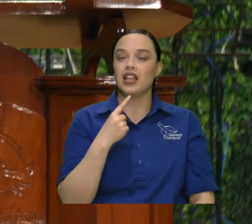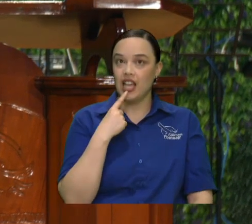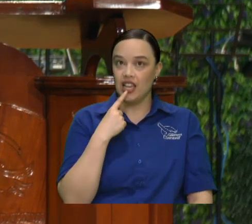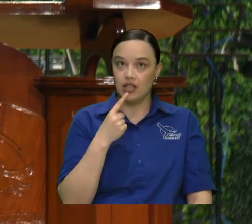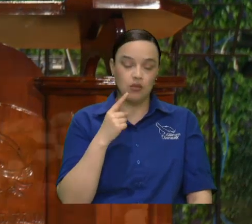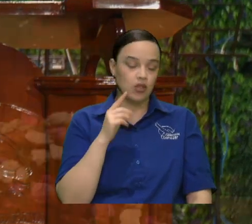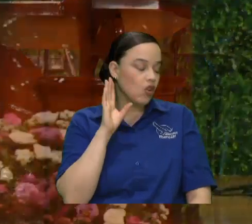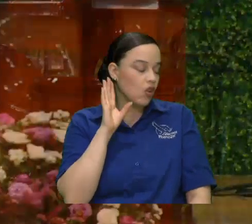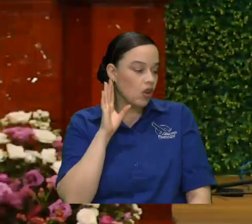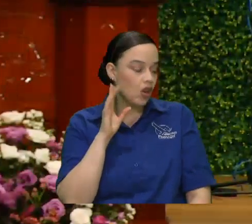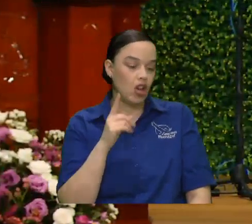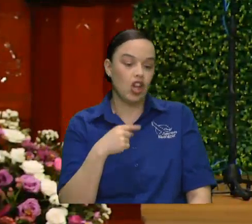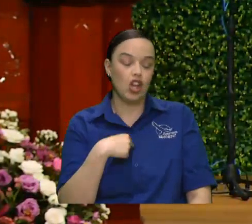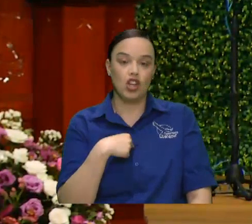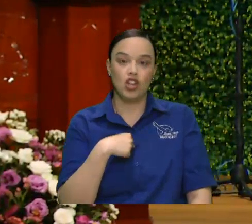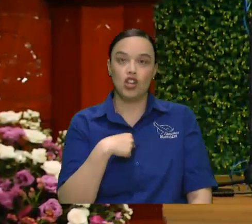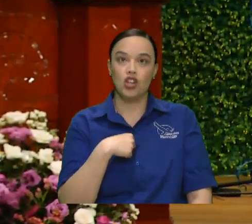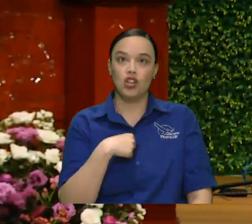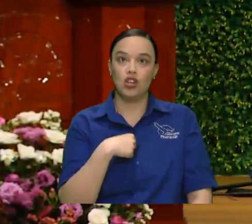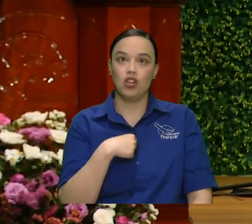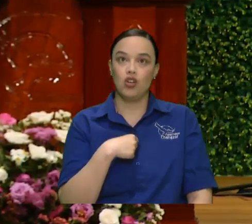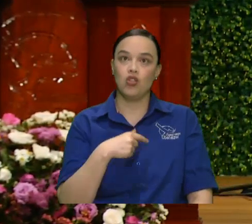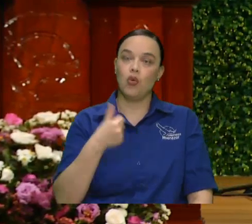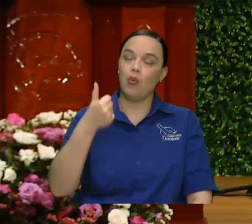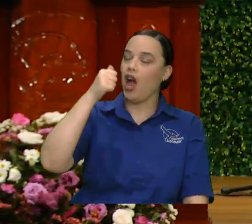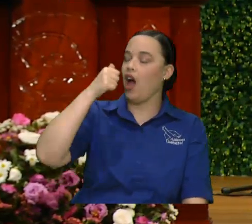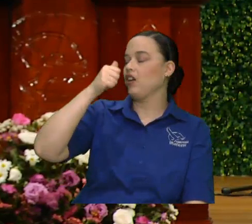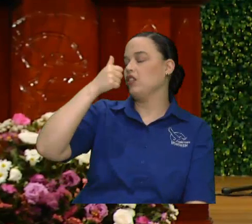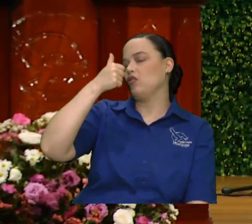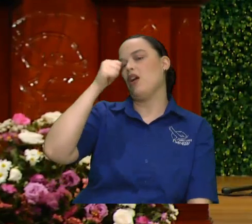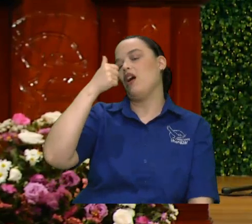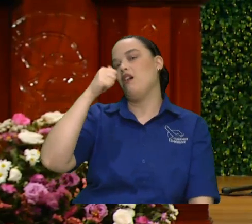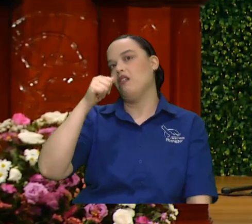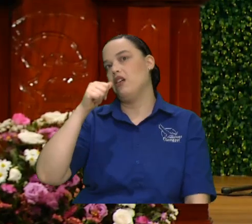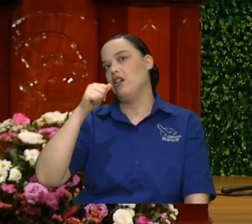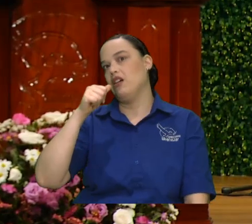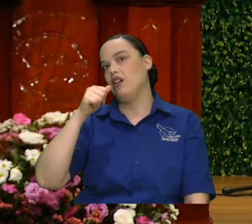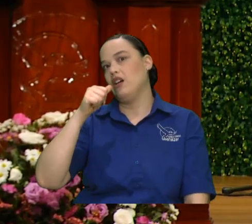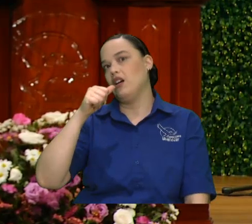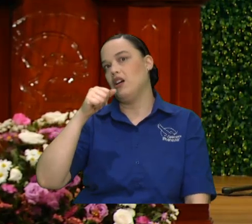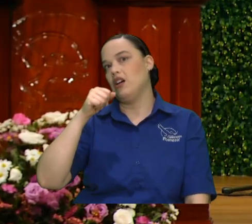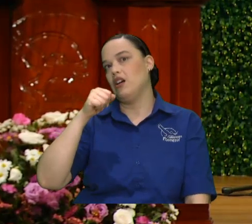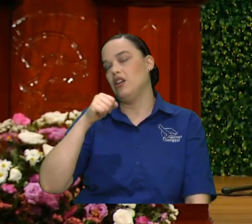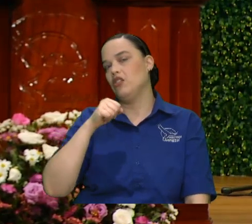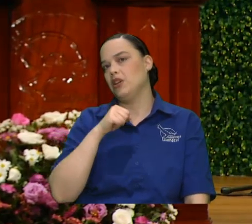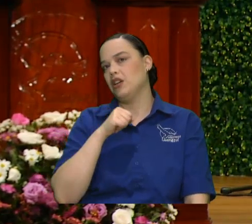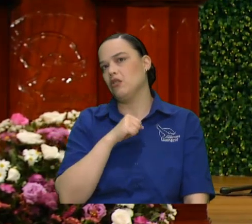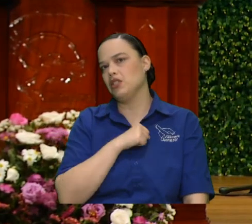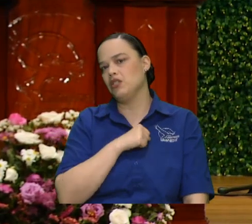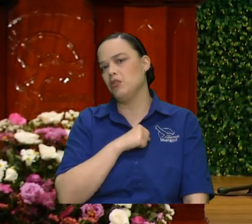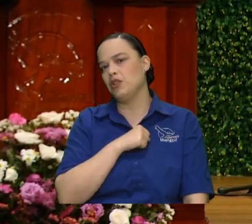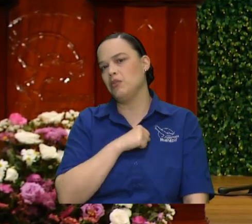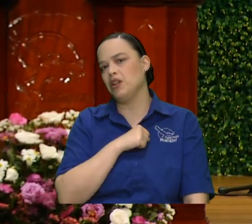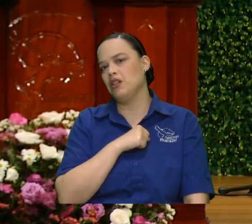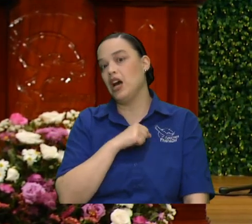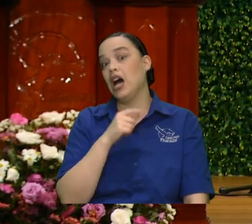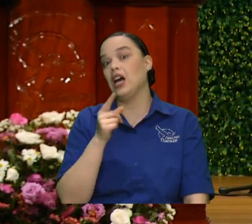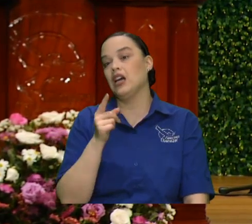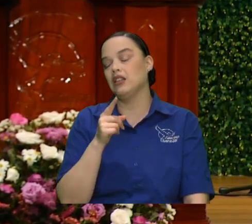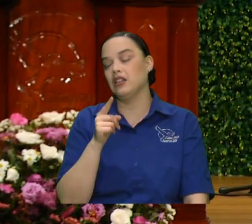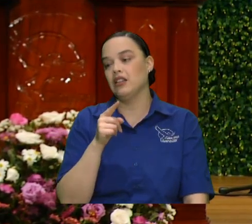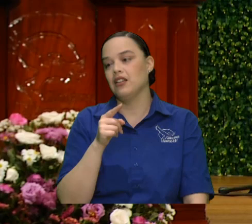que dice yo parecía ladrillo era chupa chup chup ahí no me no me caía pero usted nunca escucha a